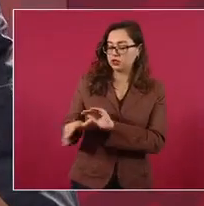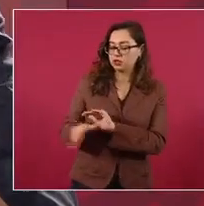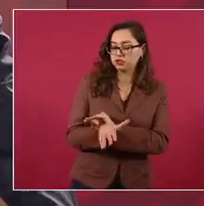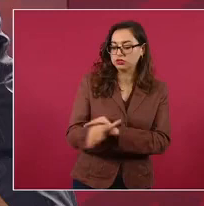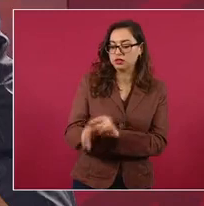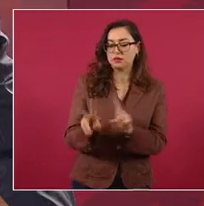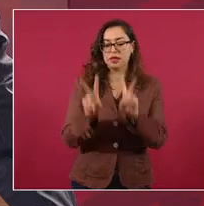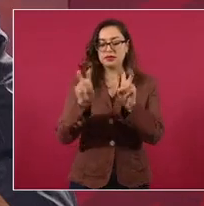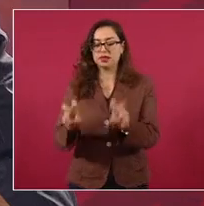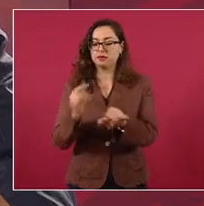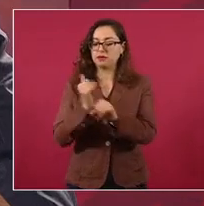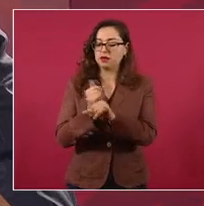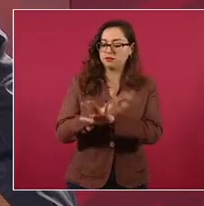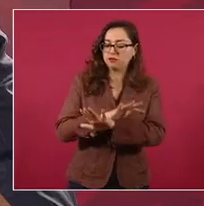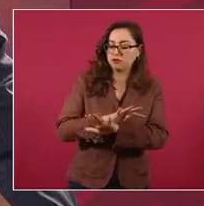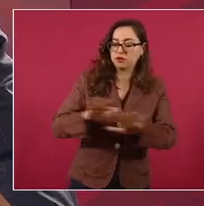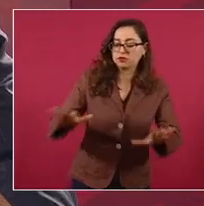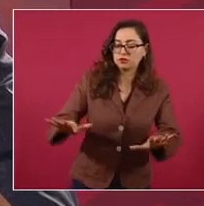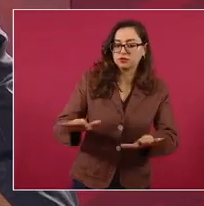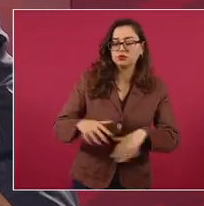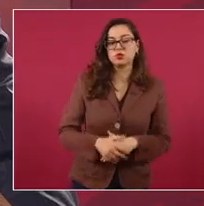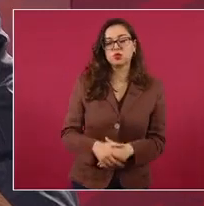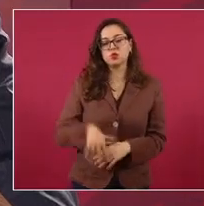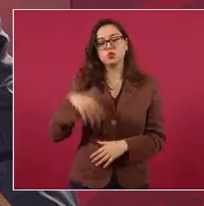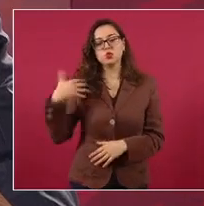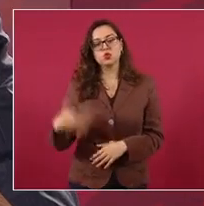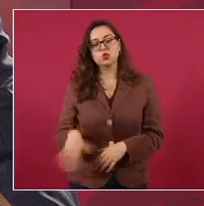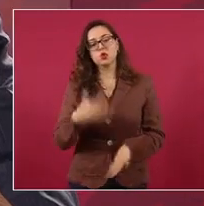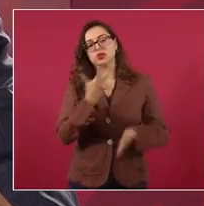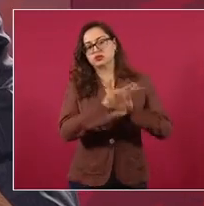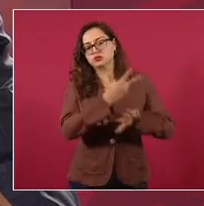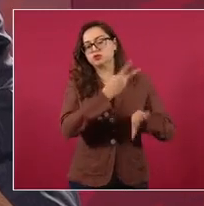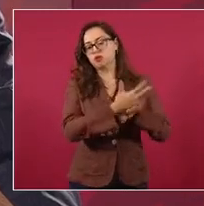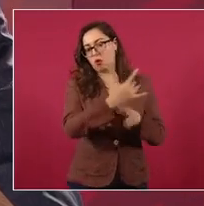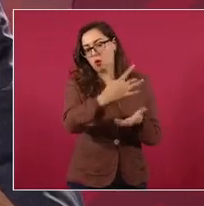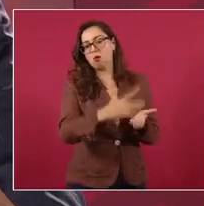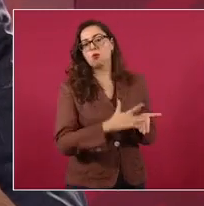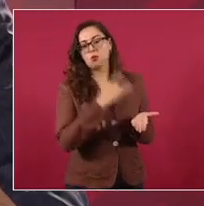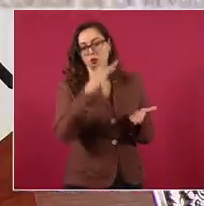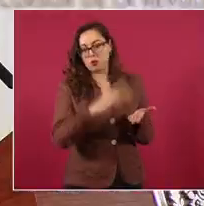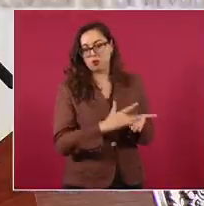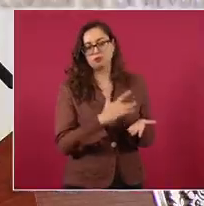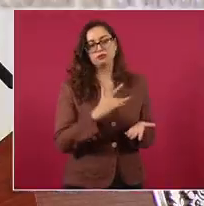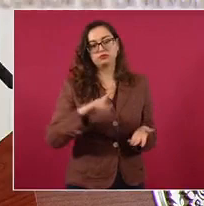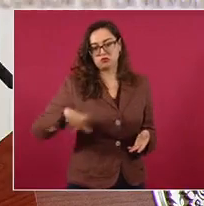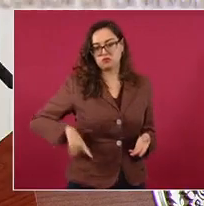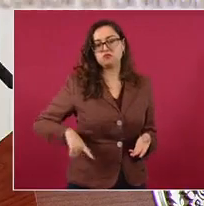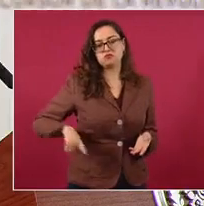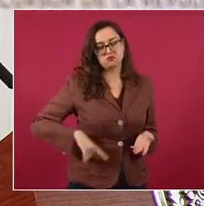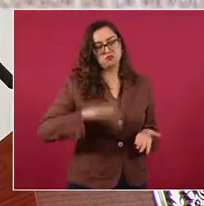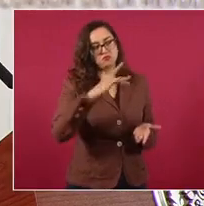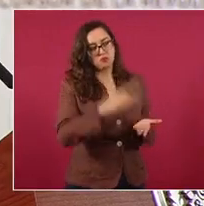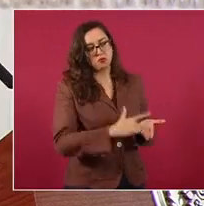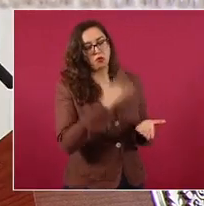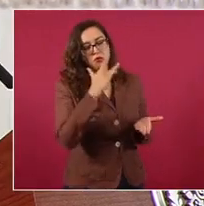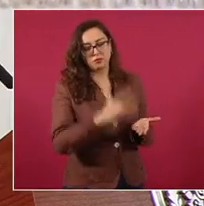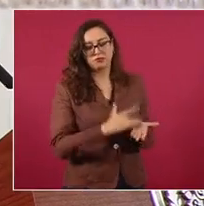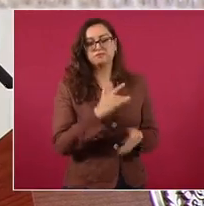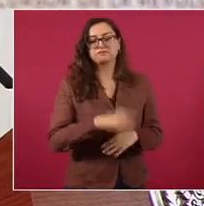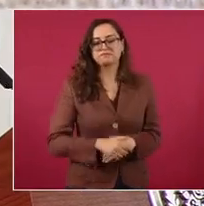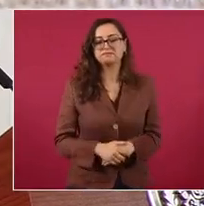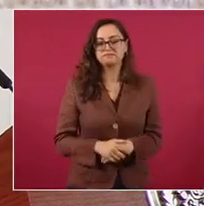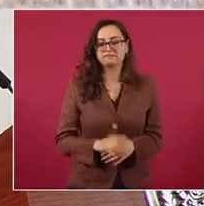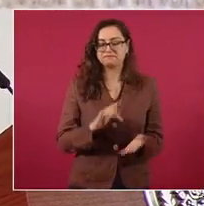nos han ayudado del gobierno de Estados Unidos. Le pedí a la